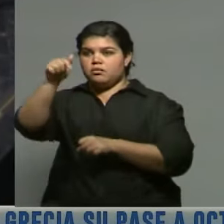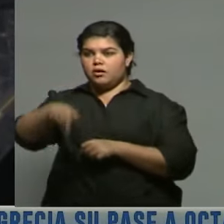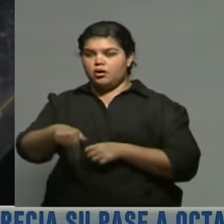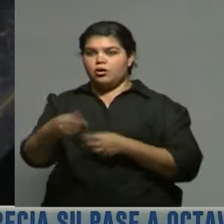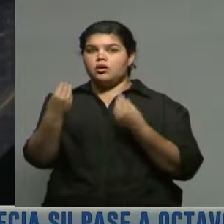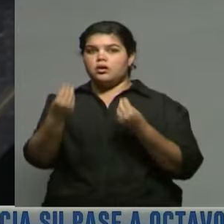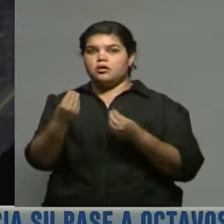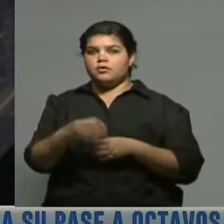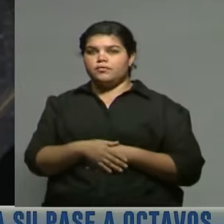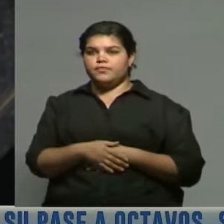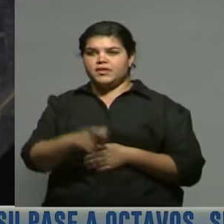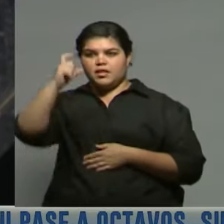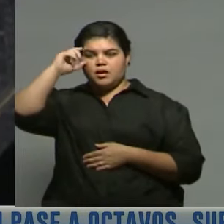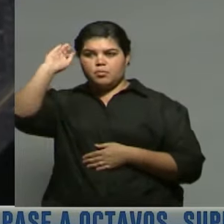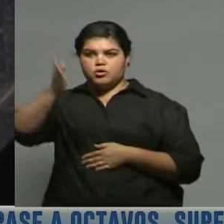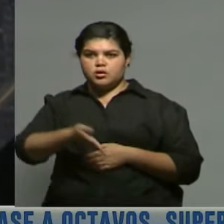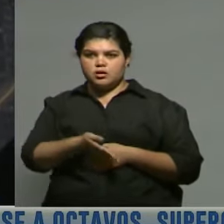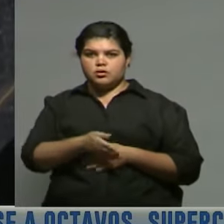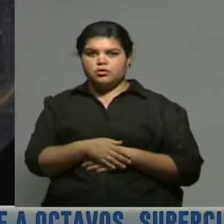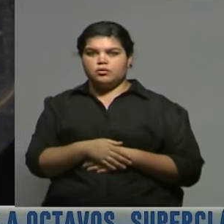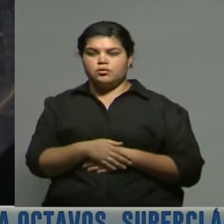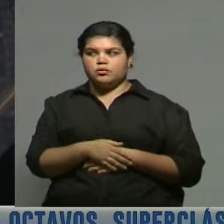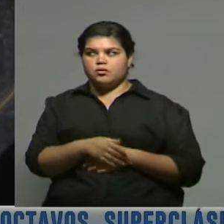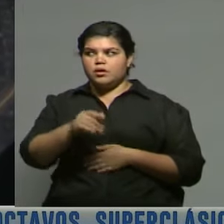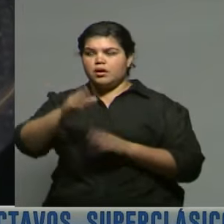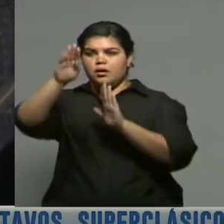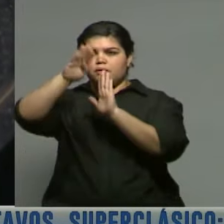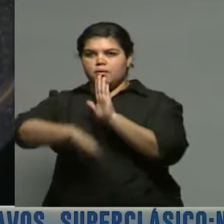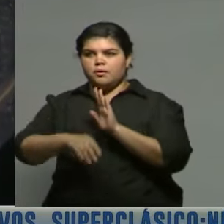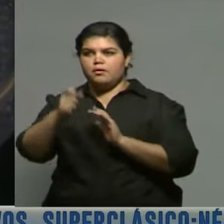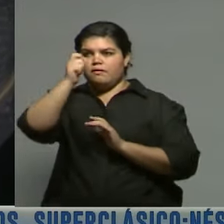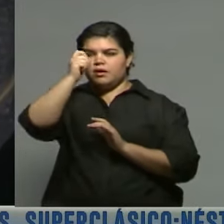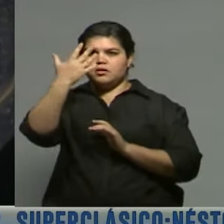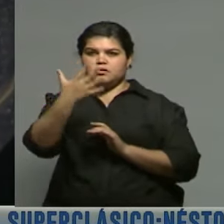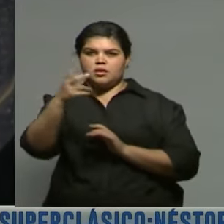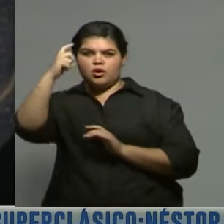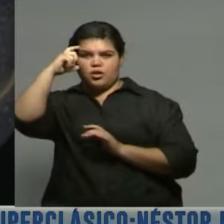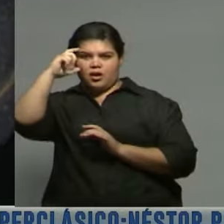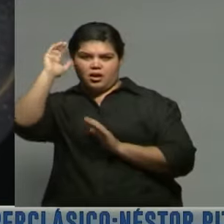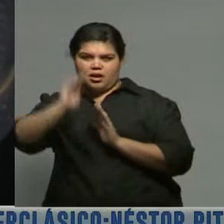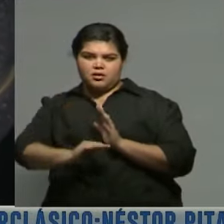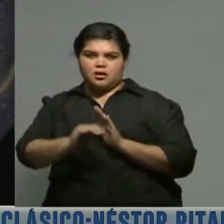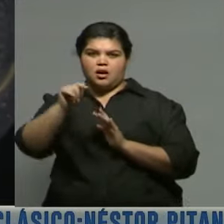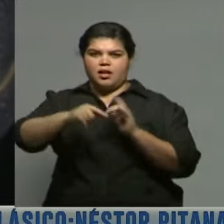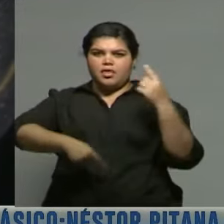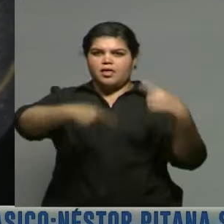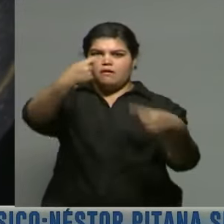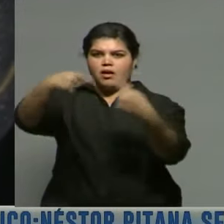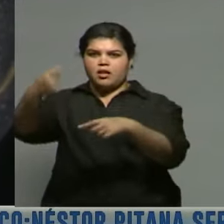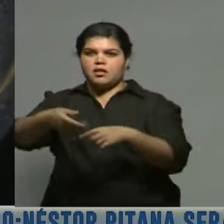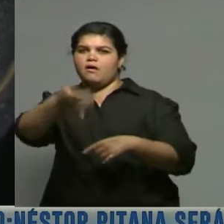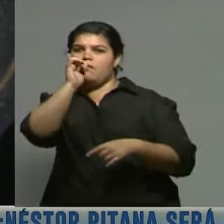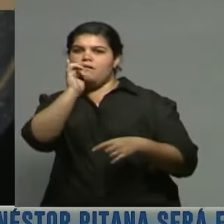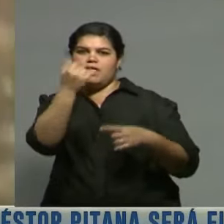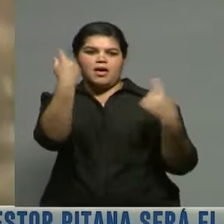el ministro Duchovne es el 10%, que reduce del 25 al 10 un trecho importante y que mantiene el diferencial con otras bebidas